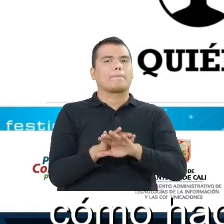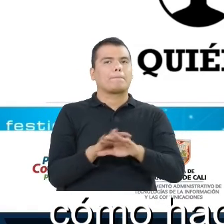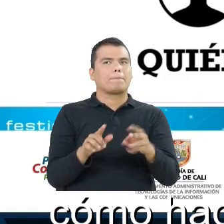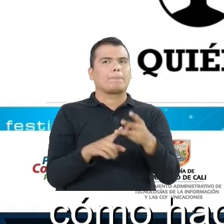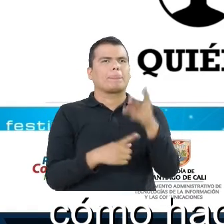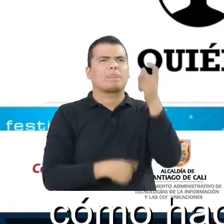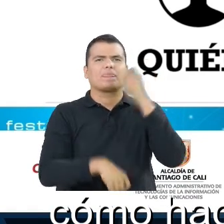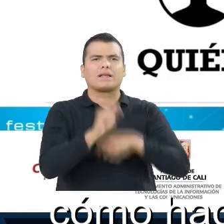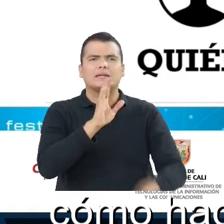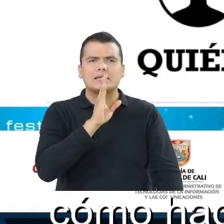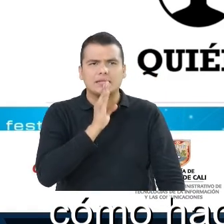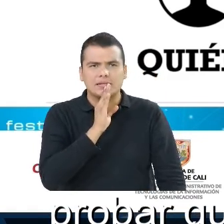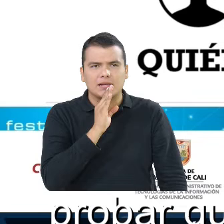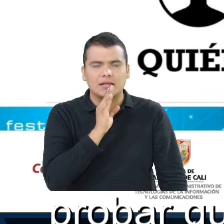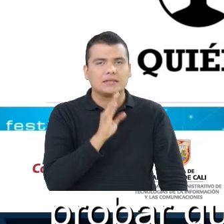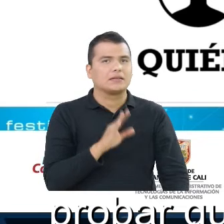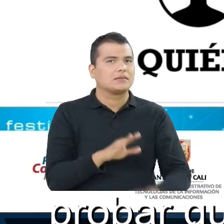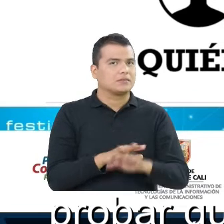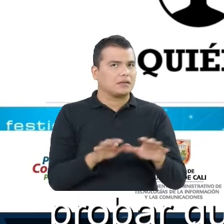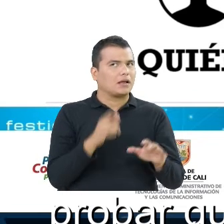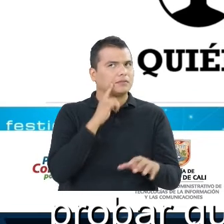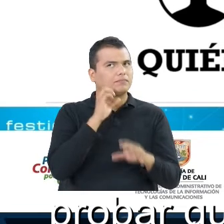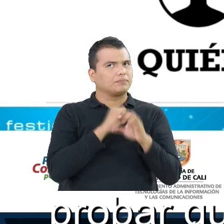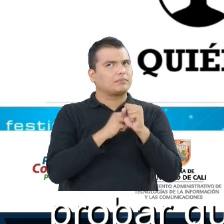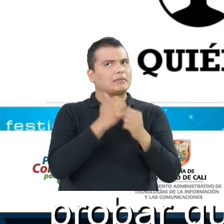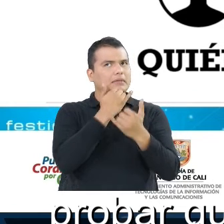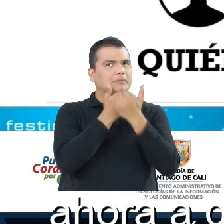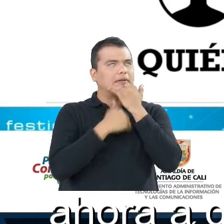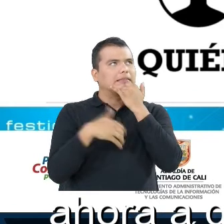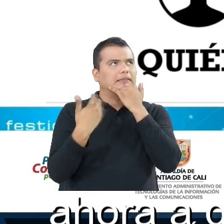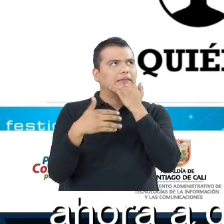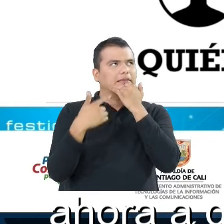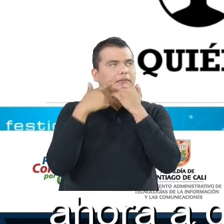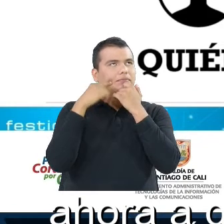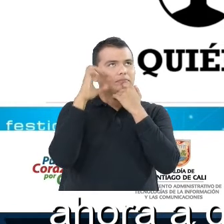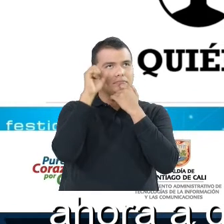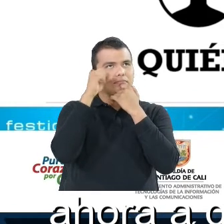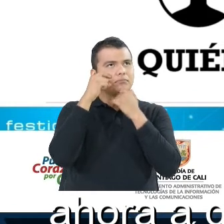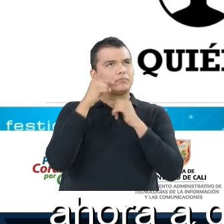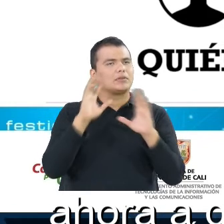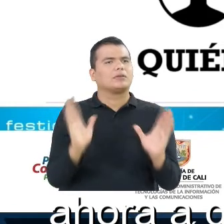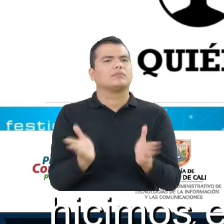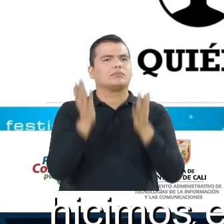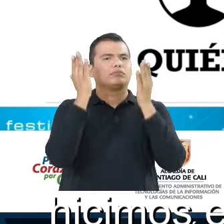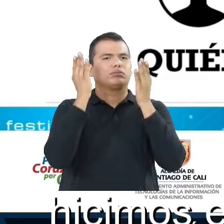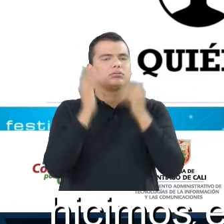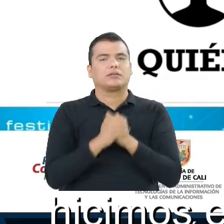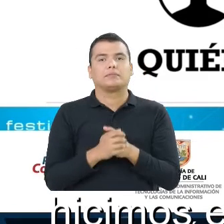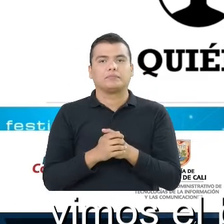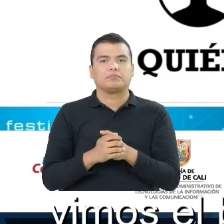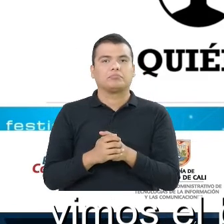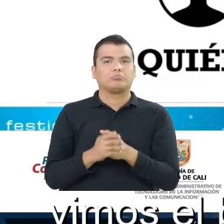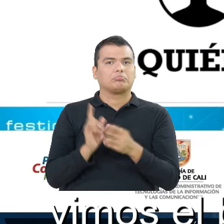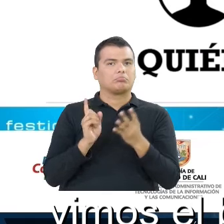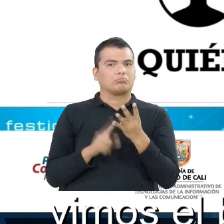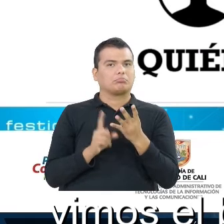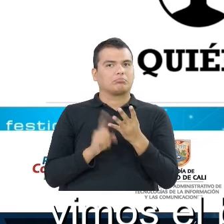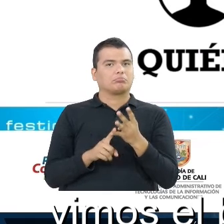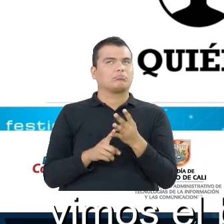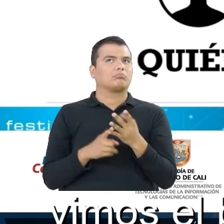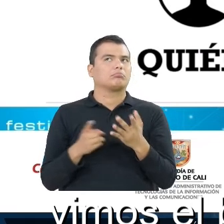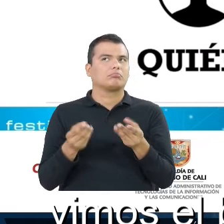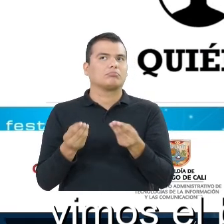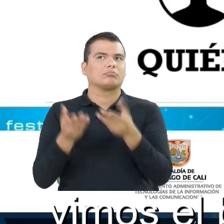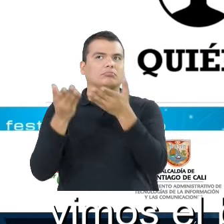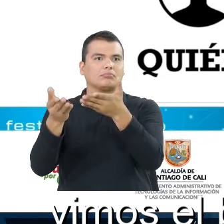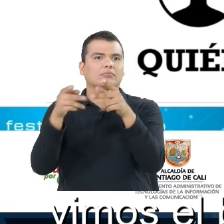vendo ese producto? Hicimos el ejercicio, vimos los errores y vimos el buyer persona que debemos construir. Y finalmente, ¿cómo le pongo ese producto en la cara